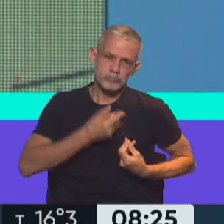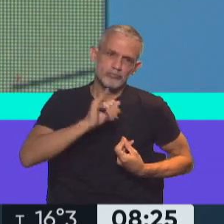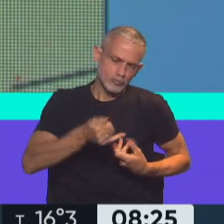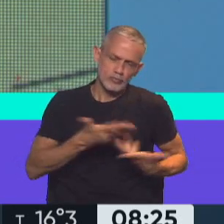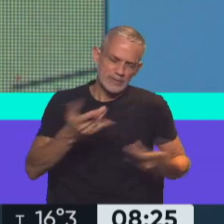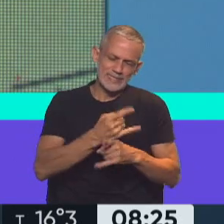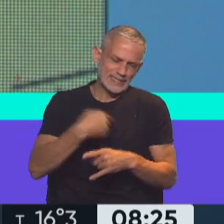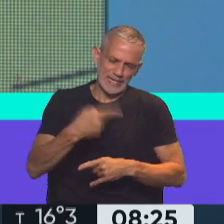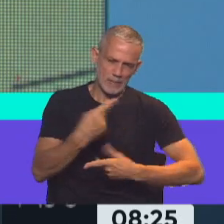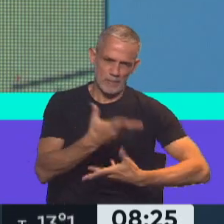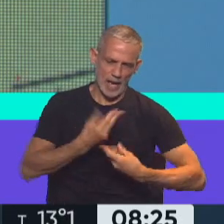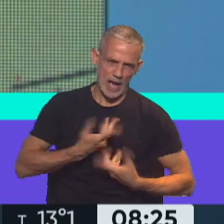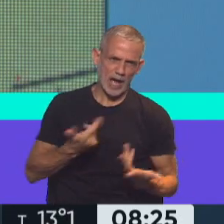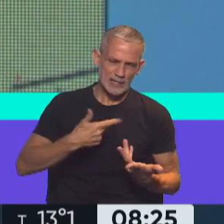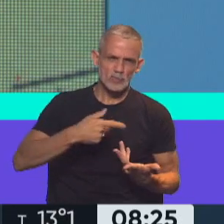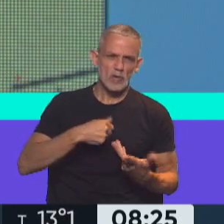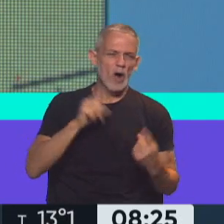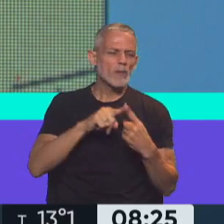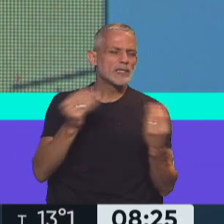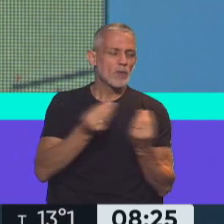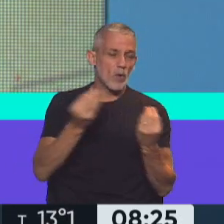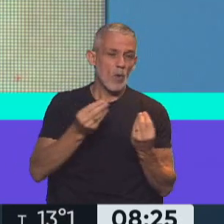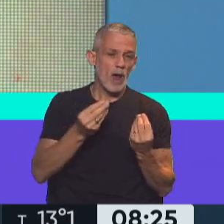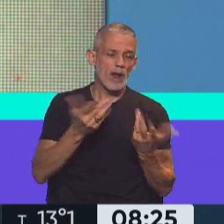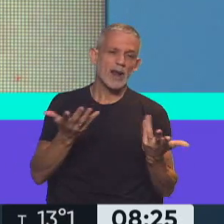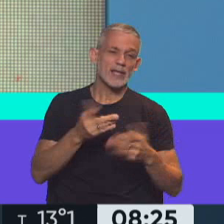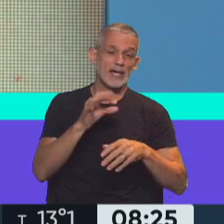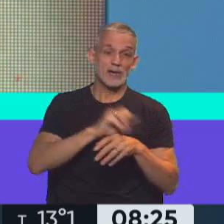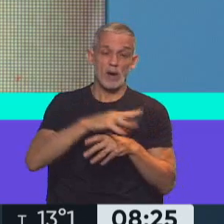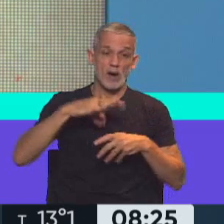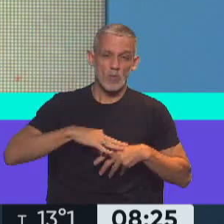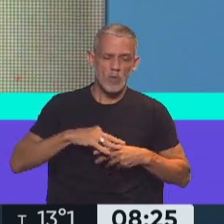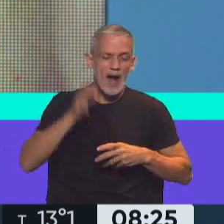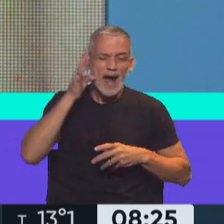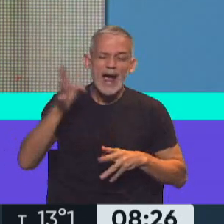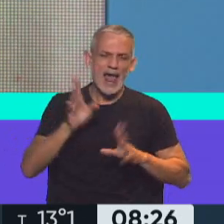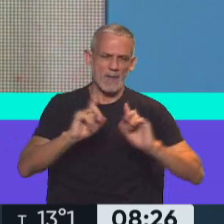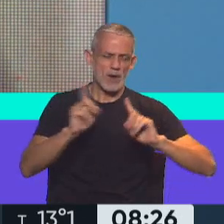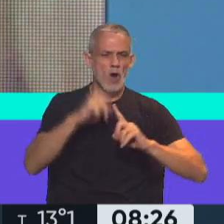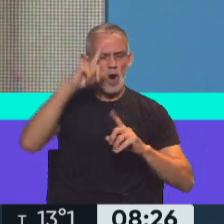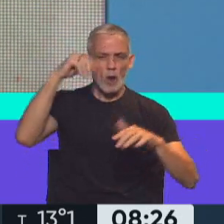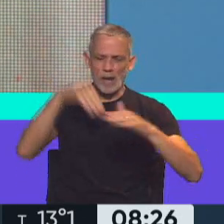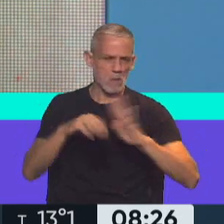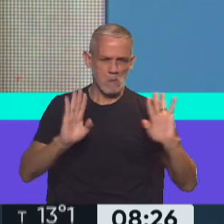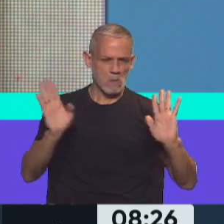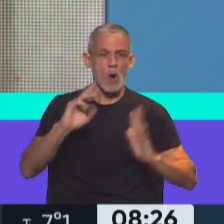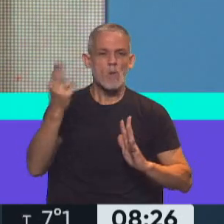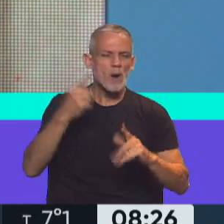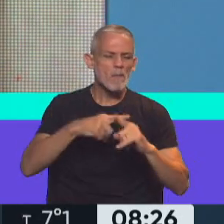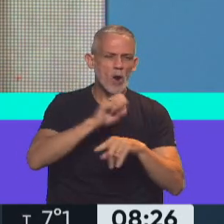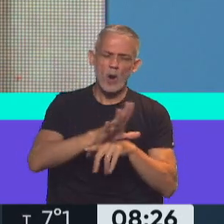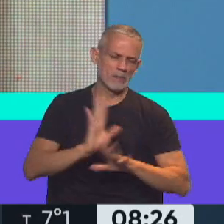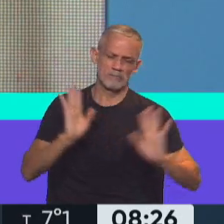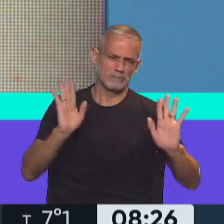ayudar digamos, a cumplir su objetivo, que es evitar la forma grave, las hospitalizaciones y la muerte por COVID.